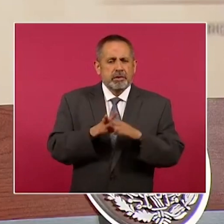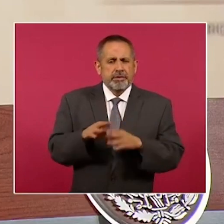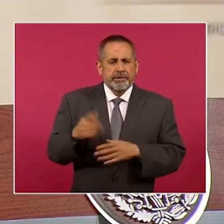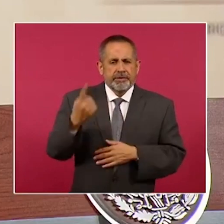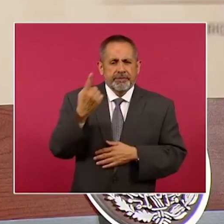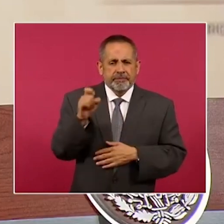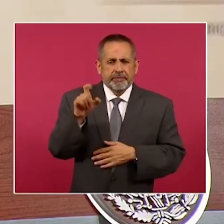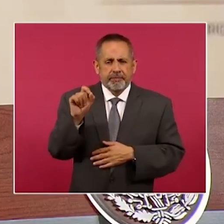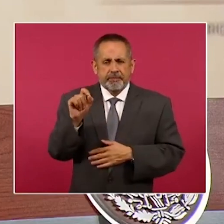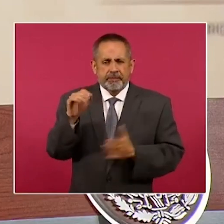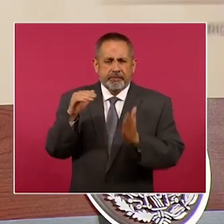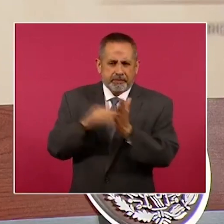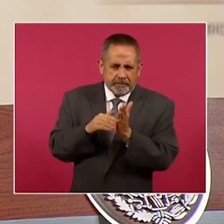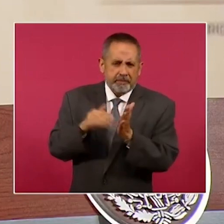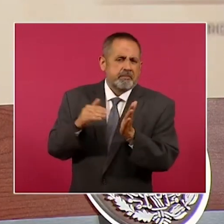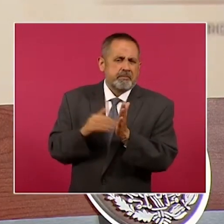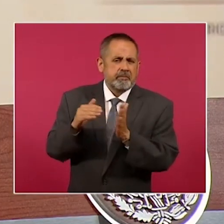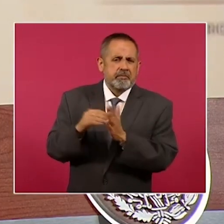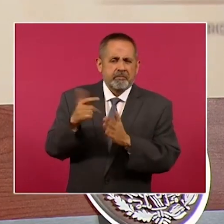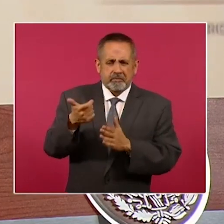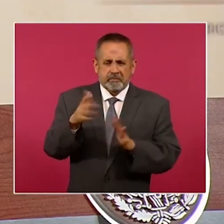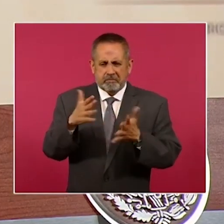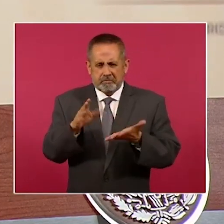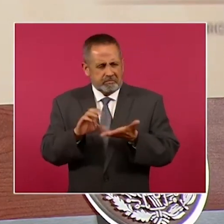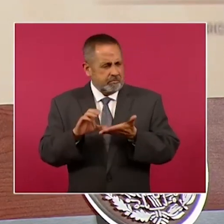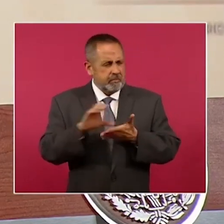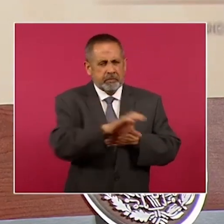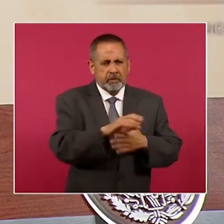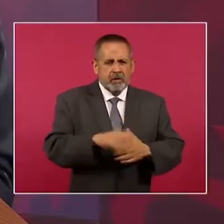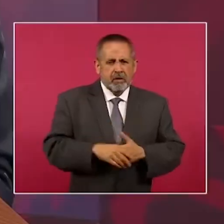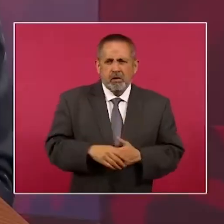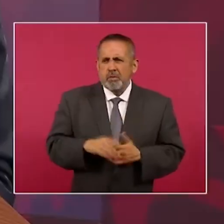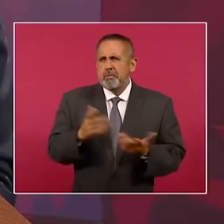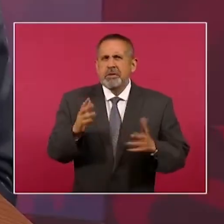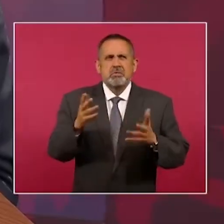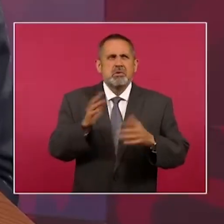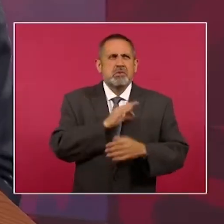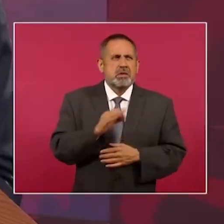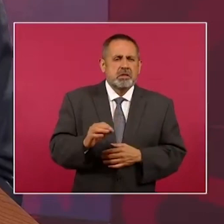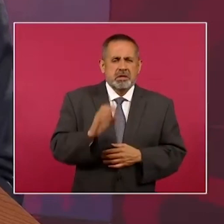120 mil millones de pesos, como el